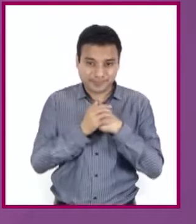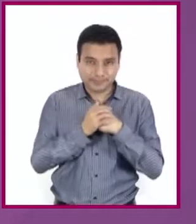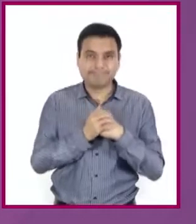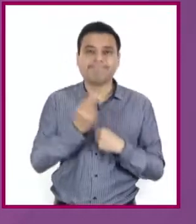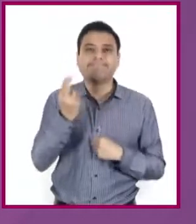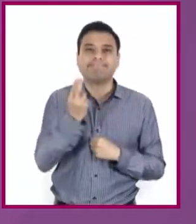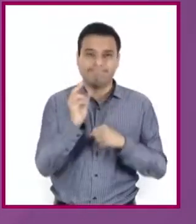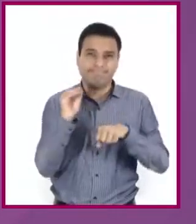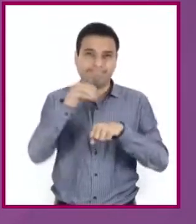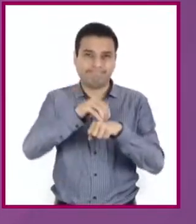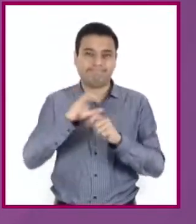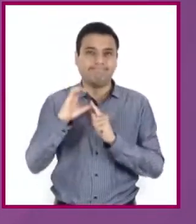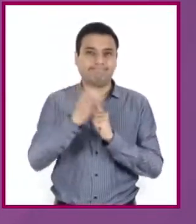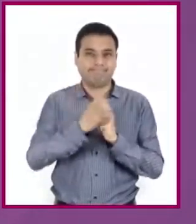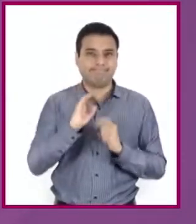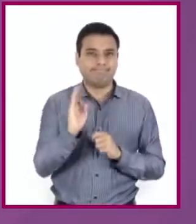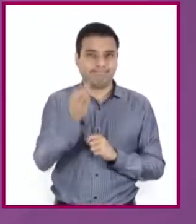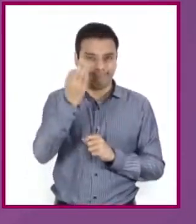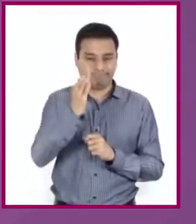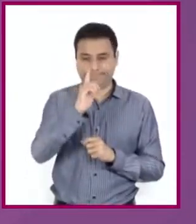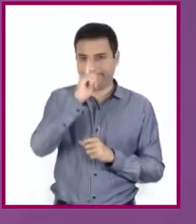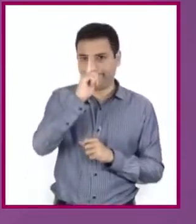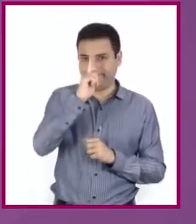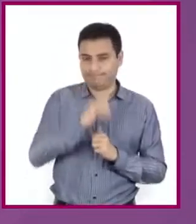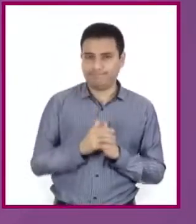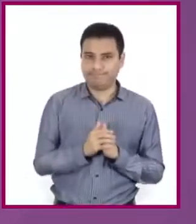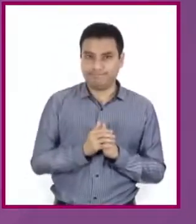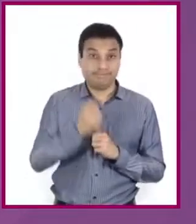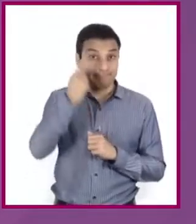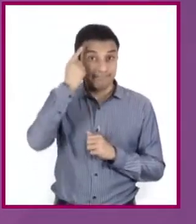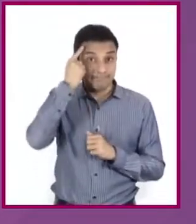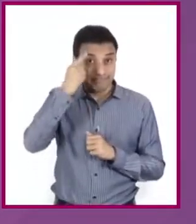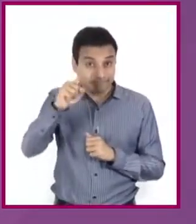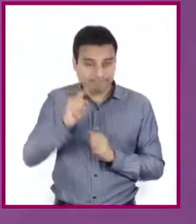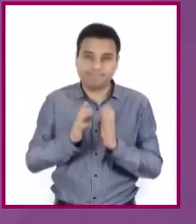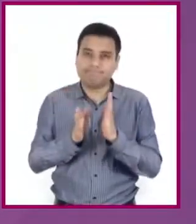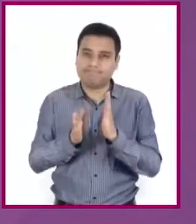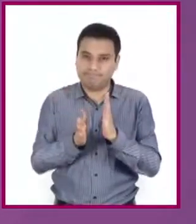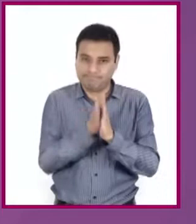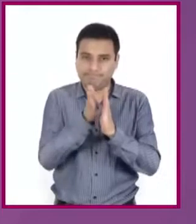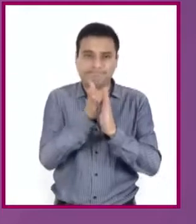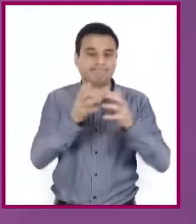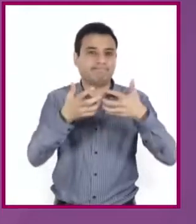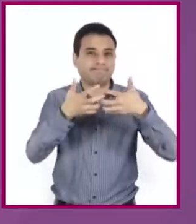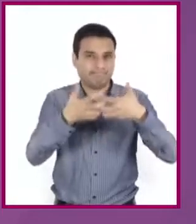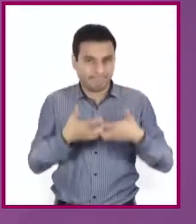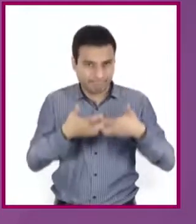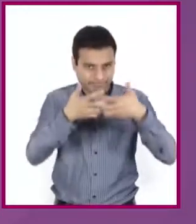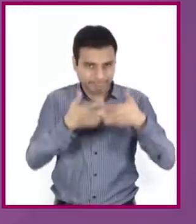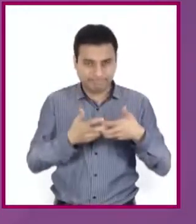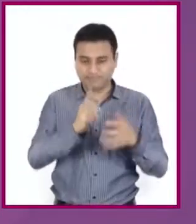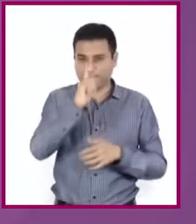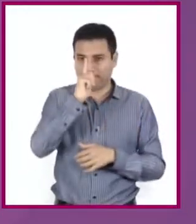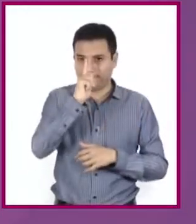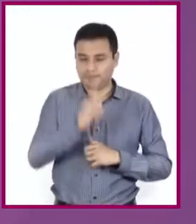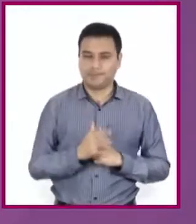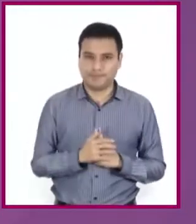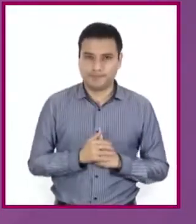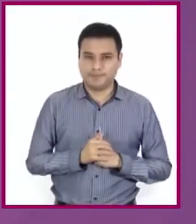la Comisión Federal de Electricidad para coordinar la construcción de plantas generadoras de electricidad.